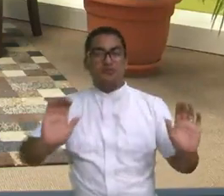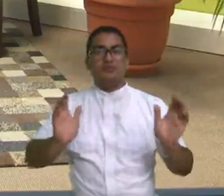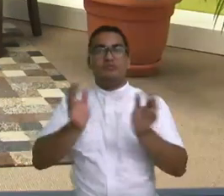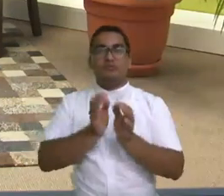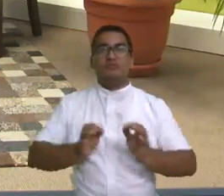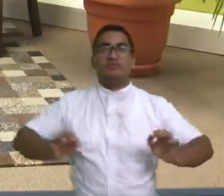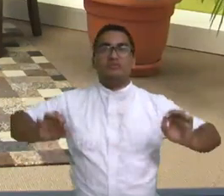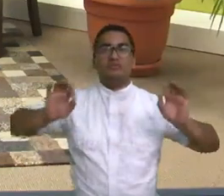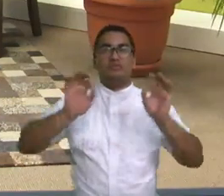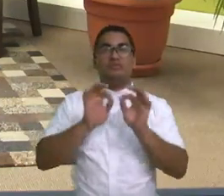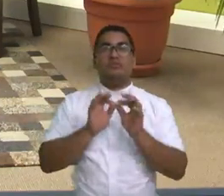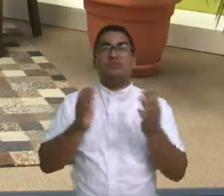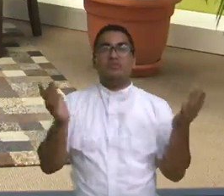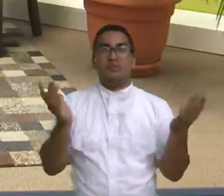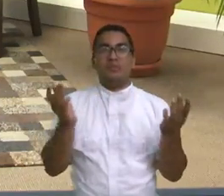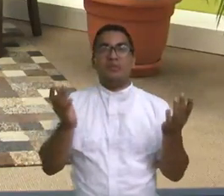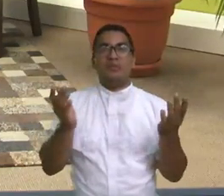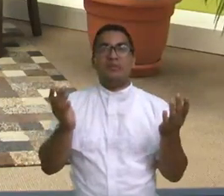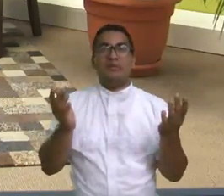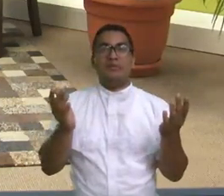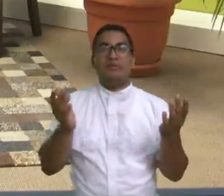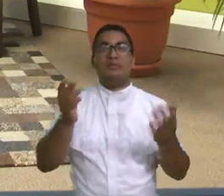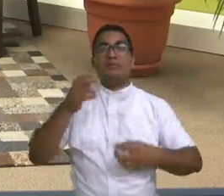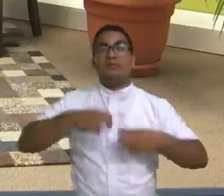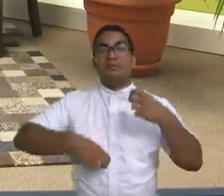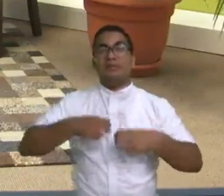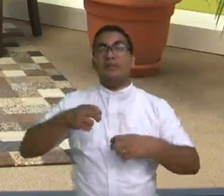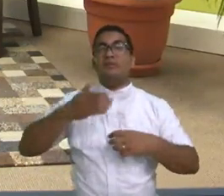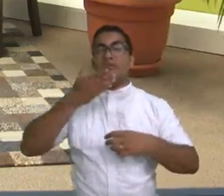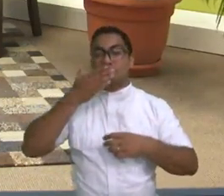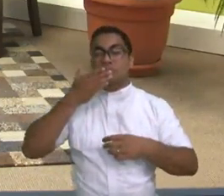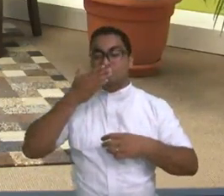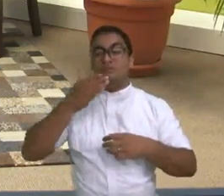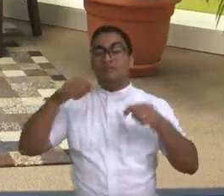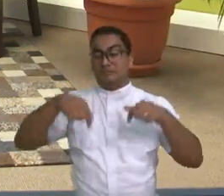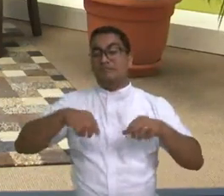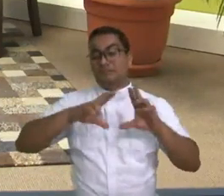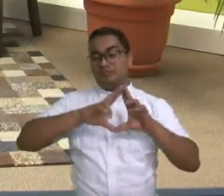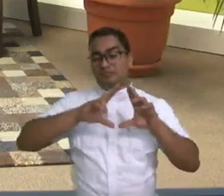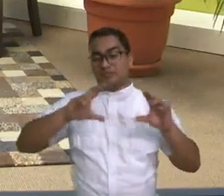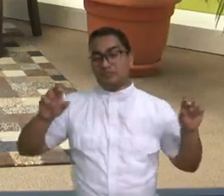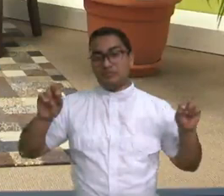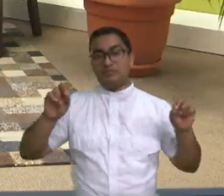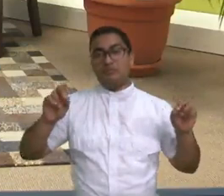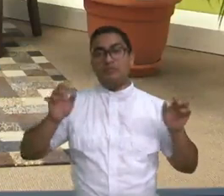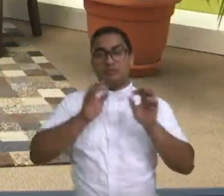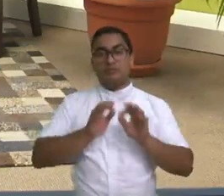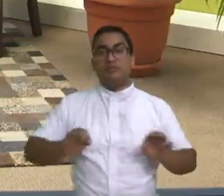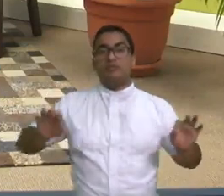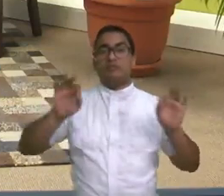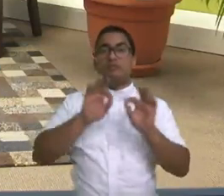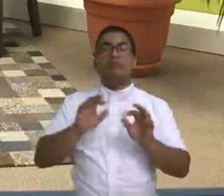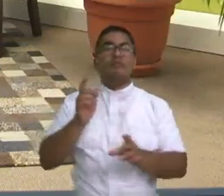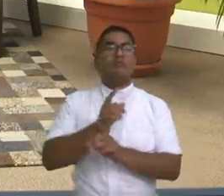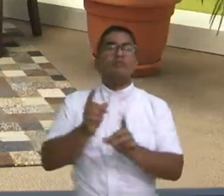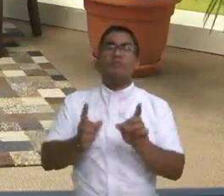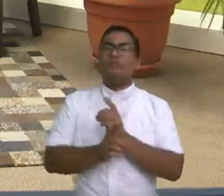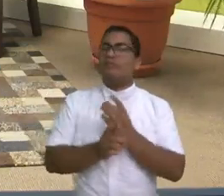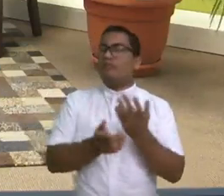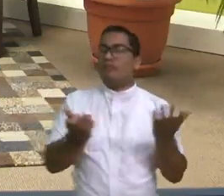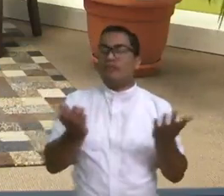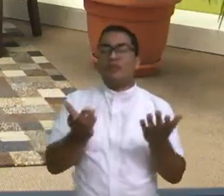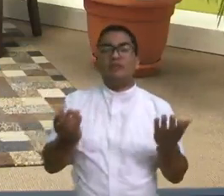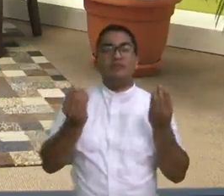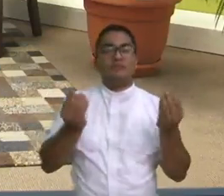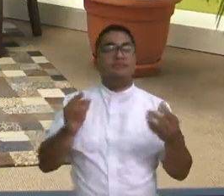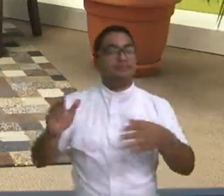esta estación pues tenemos un repunte de respiratoria y debemos de fortalecer ese tipo de